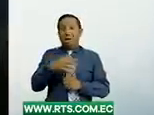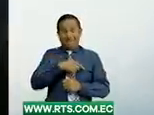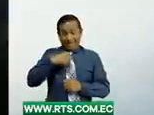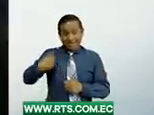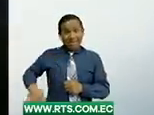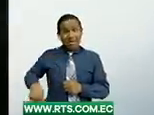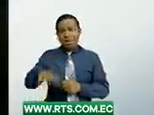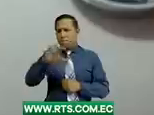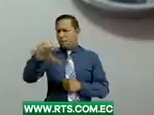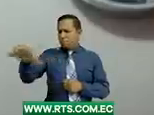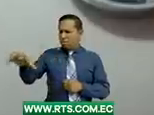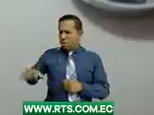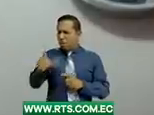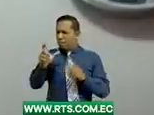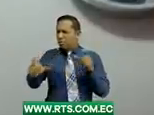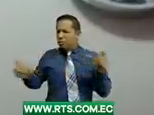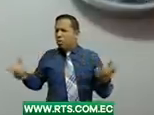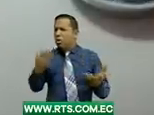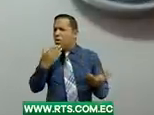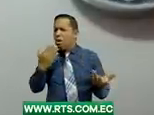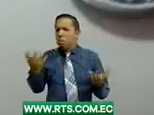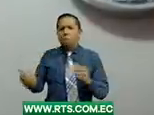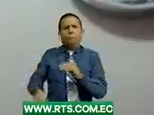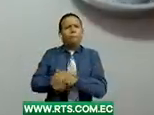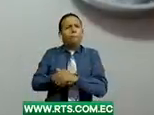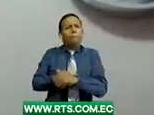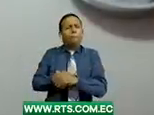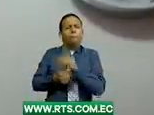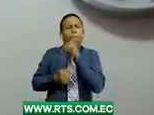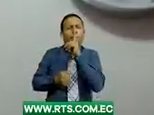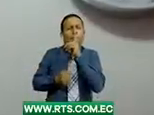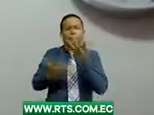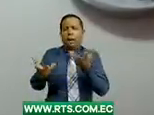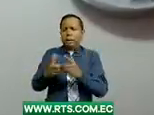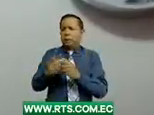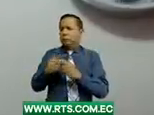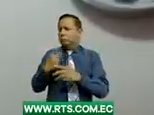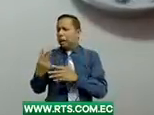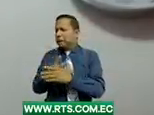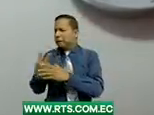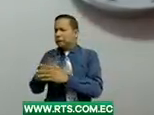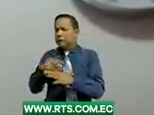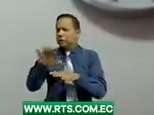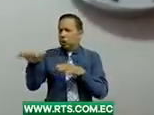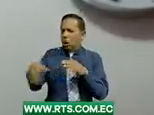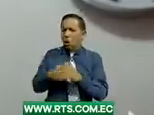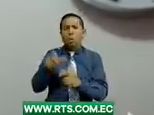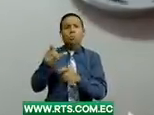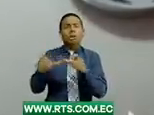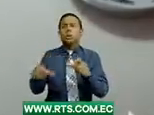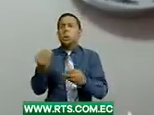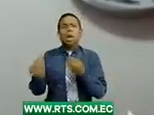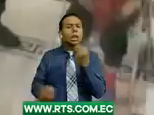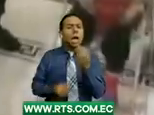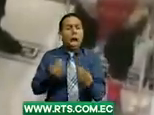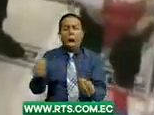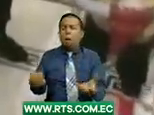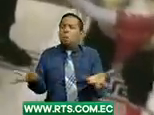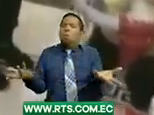hogares. Algunas personas buscan una manera de entretenerse en medio de la adversidad, como se muestra en estos